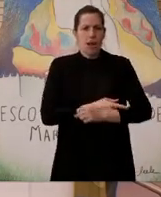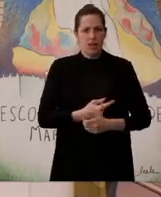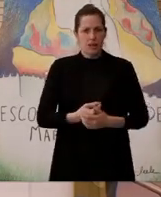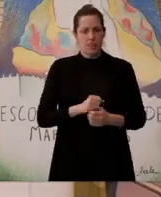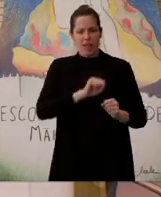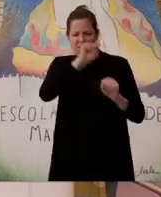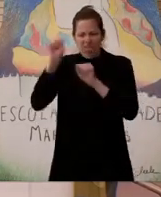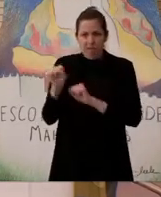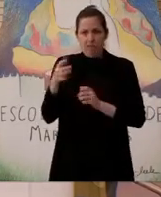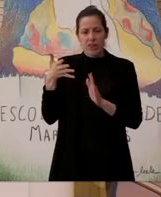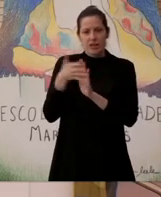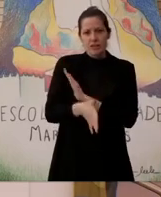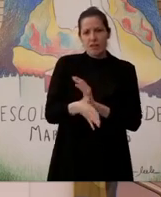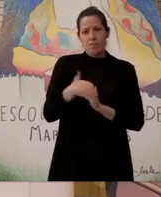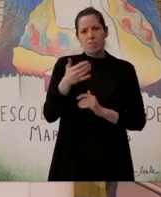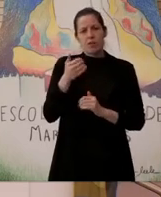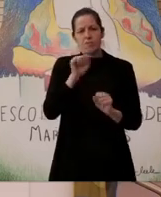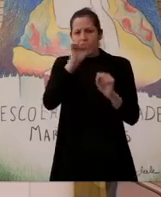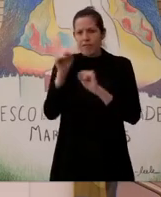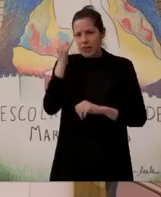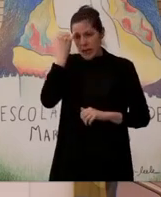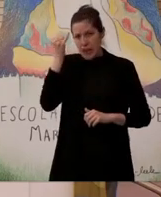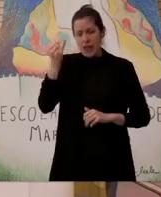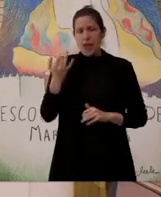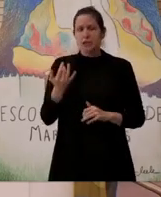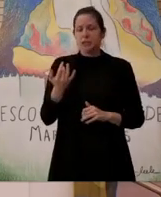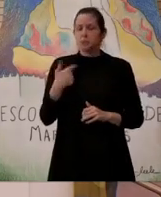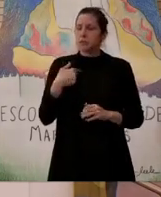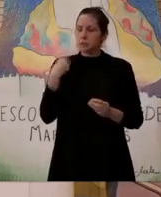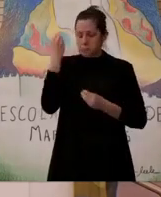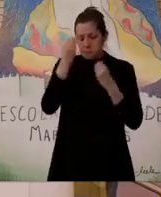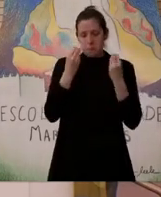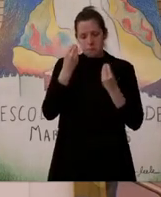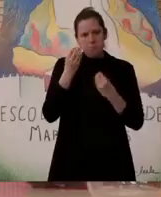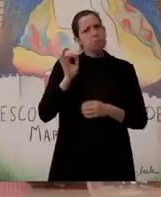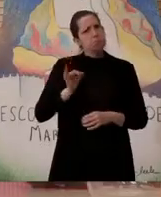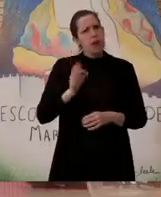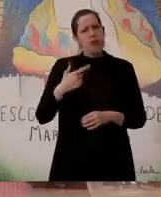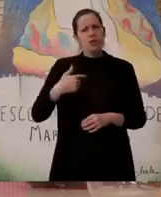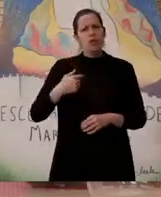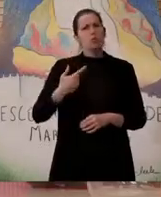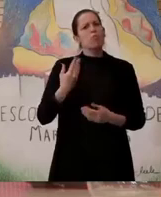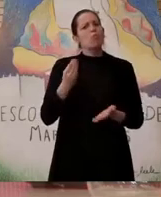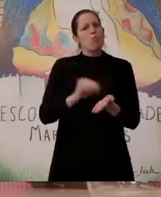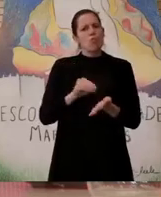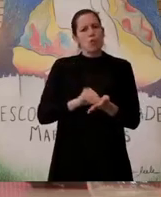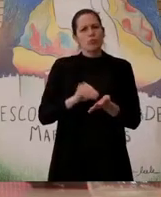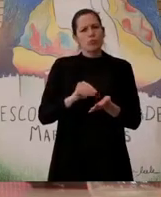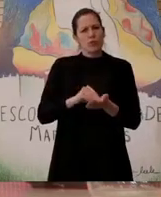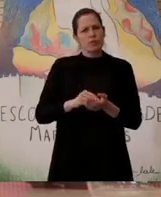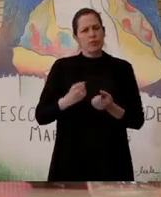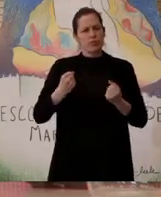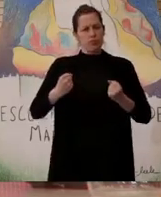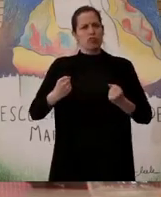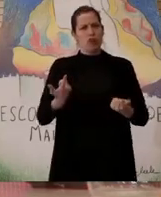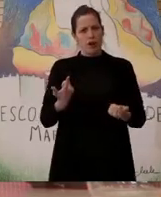defenderlo siempre defender vuestras ideas y eso me dolió Yo muchas veces en la mesa a veces no me dio resultado pero a veces sí